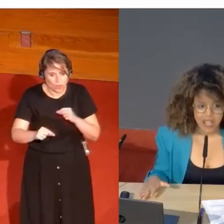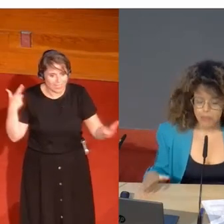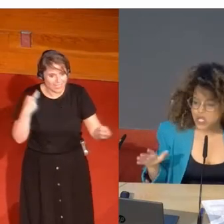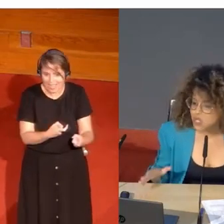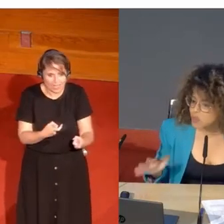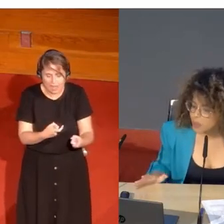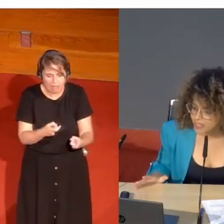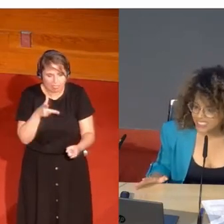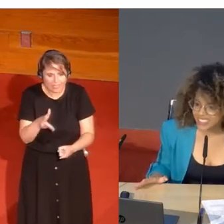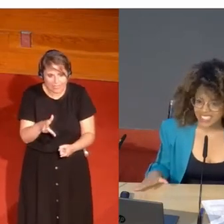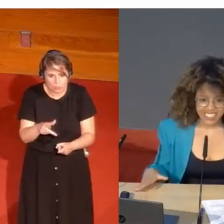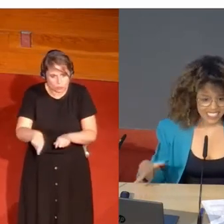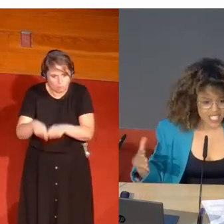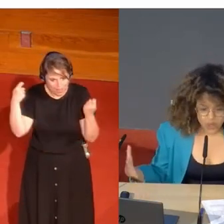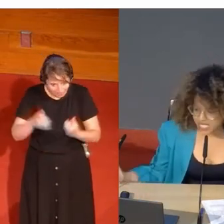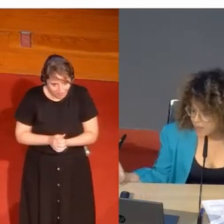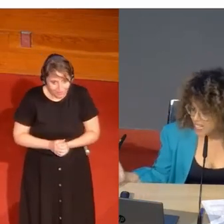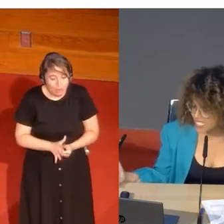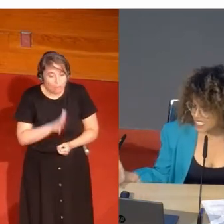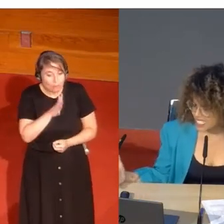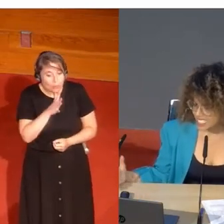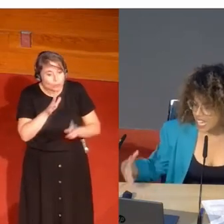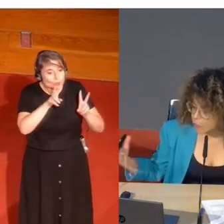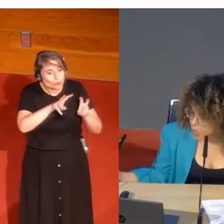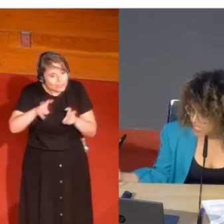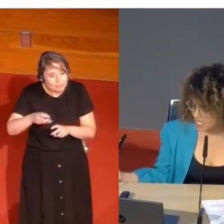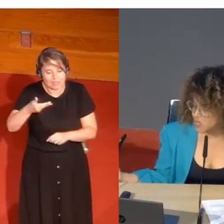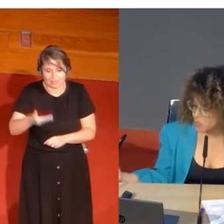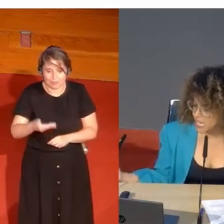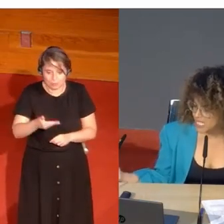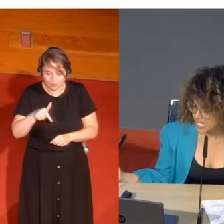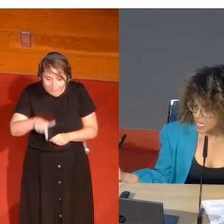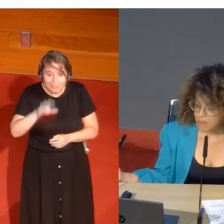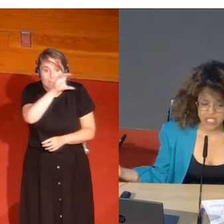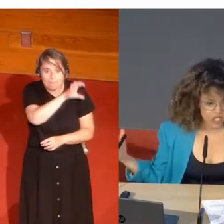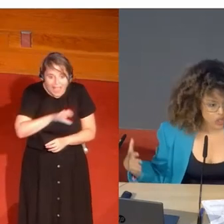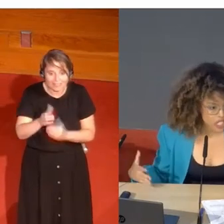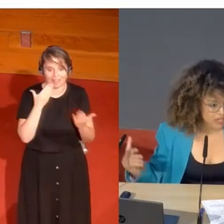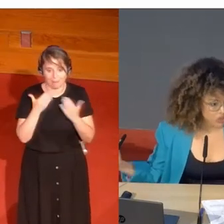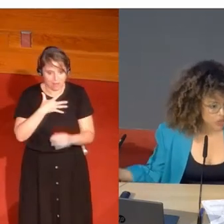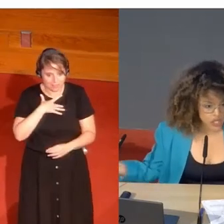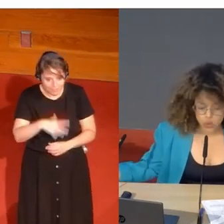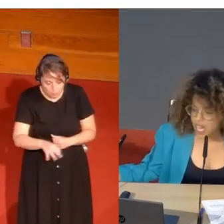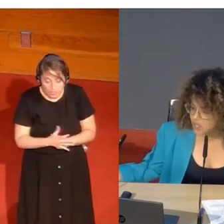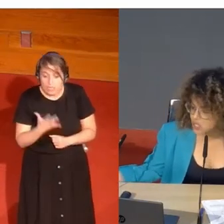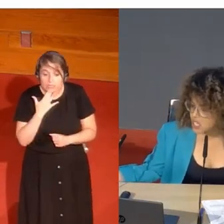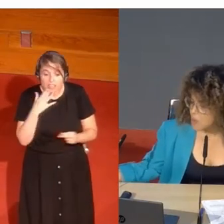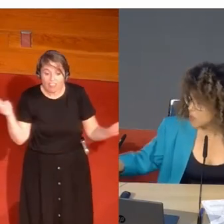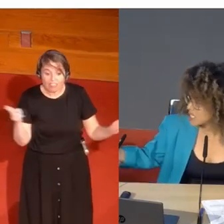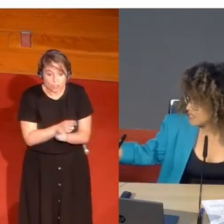Guerras por eso es muy importante que estos temas se aborden en estos países y si estos temas son